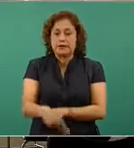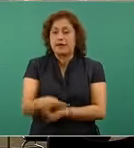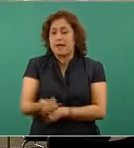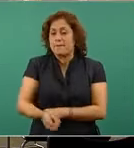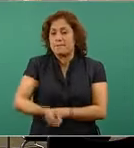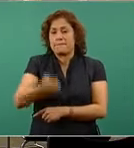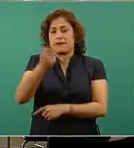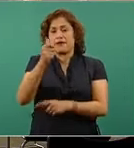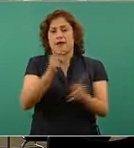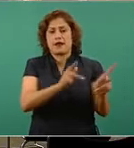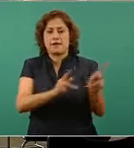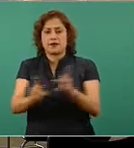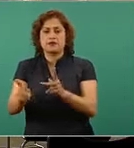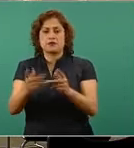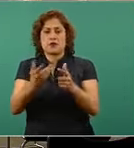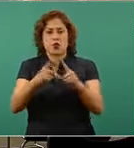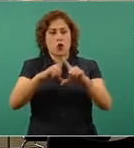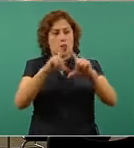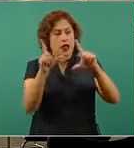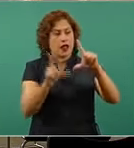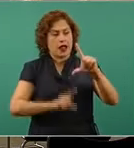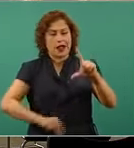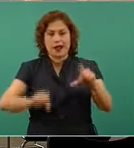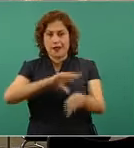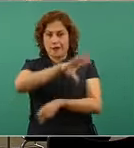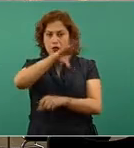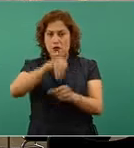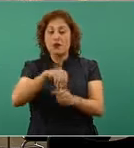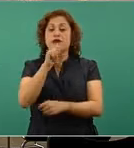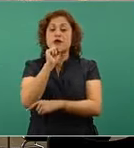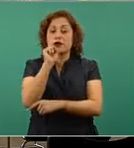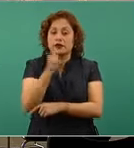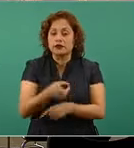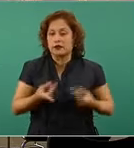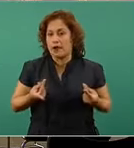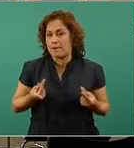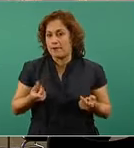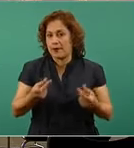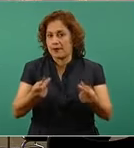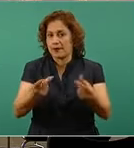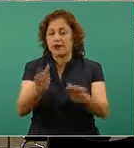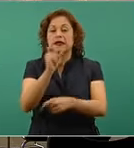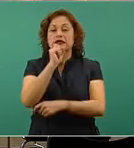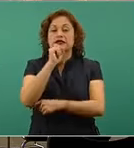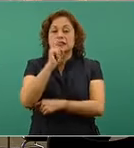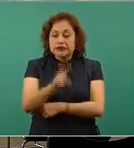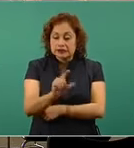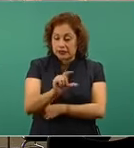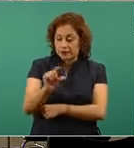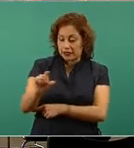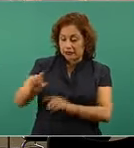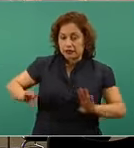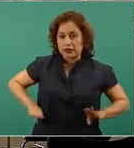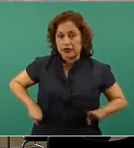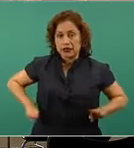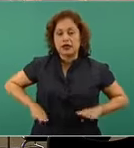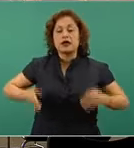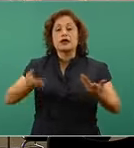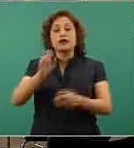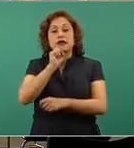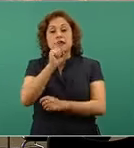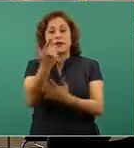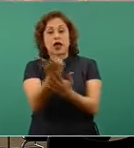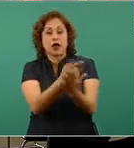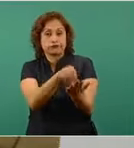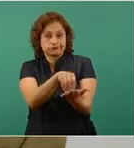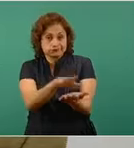tal, que requería tal velocidad, que requería estos puestos de alta eficiencia, que requería un registro nominal de